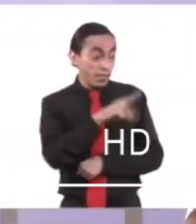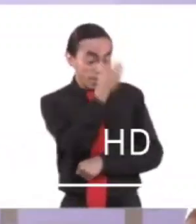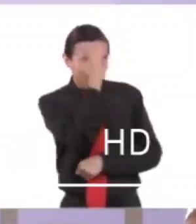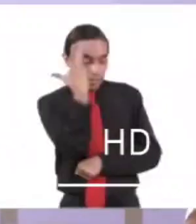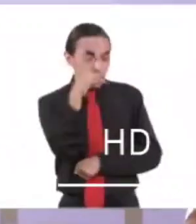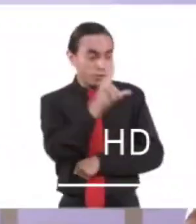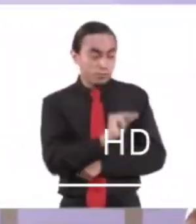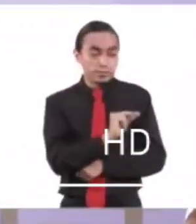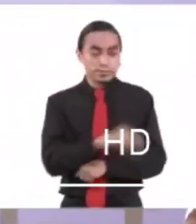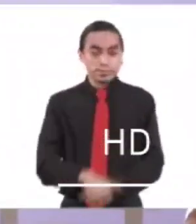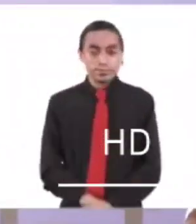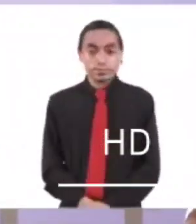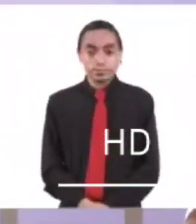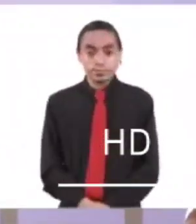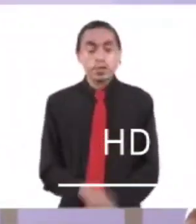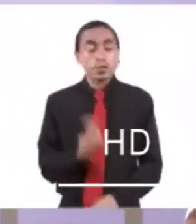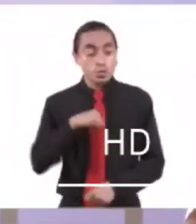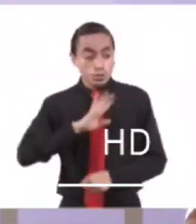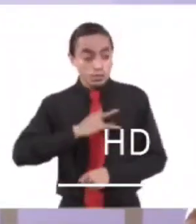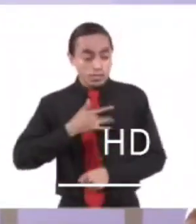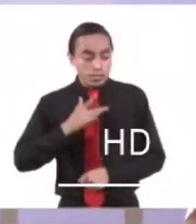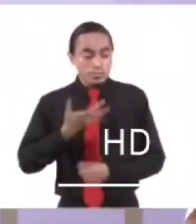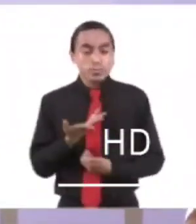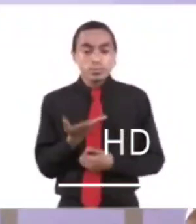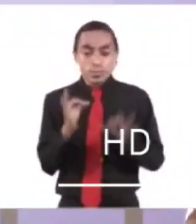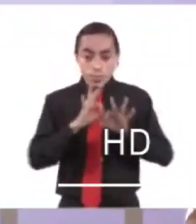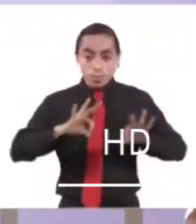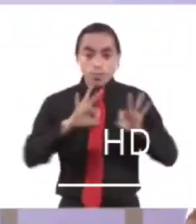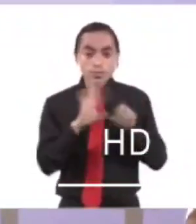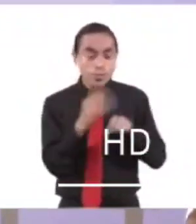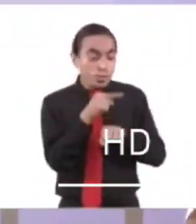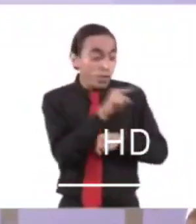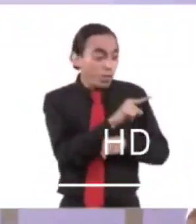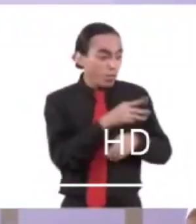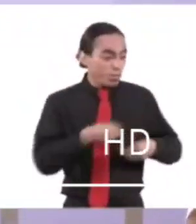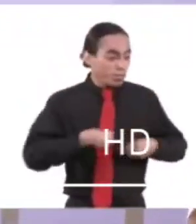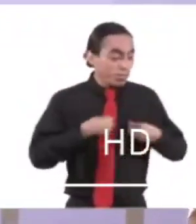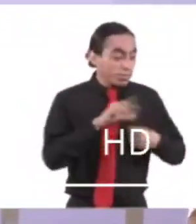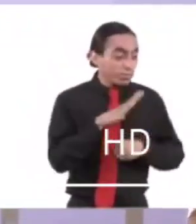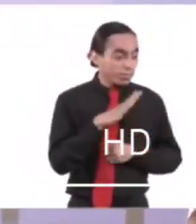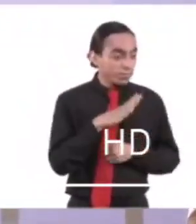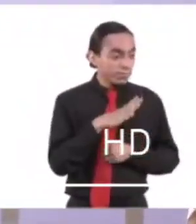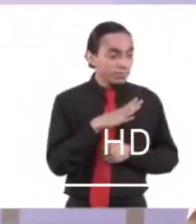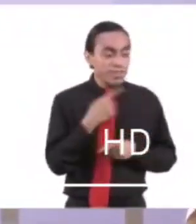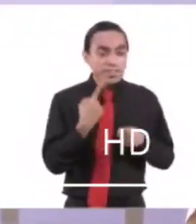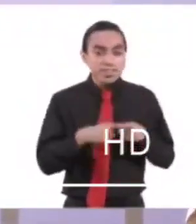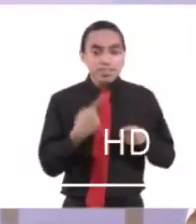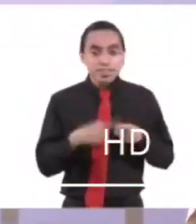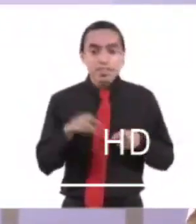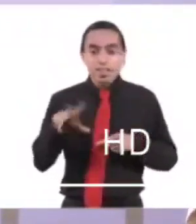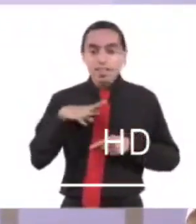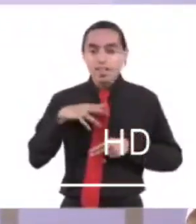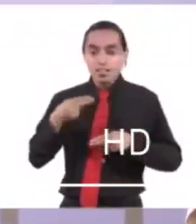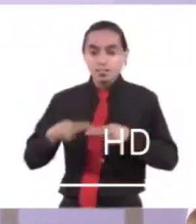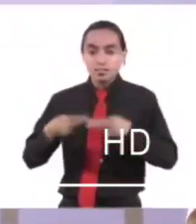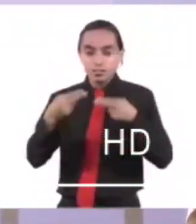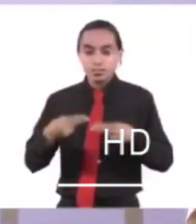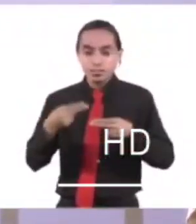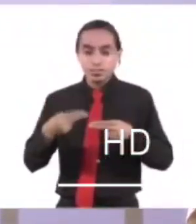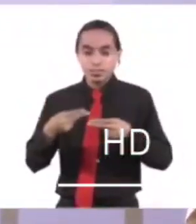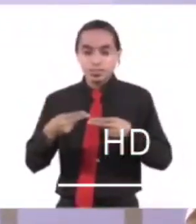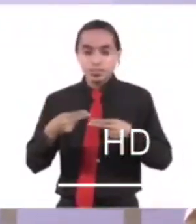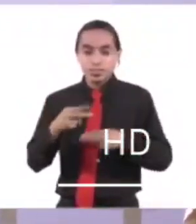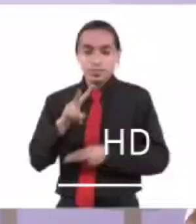Nos sentíamos importante por tu existencia, firmado por la vulcanizadora Velázquez Guzmán, y así